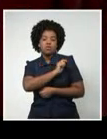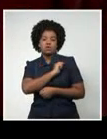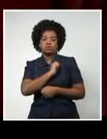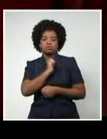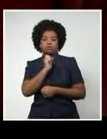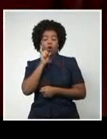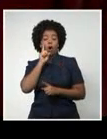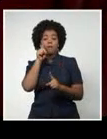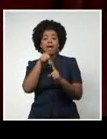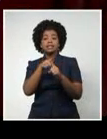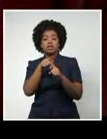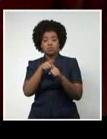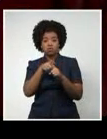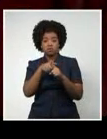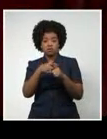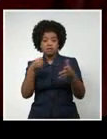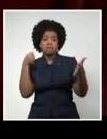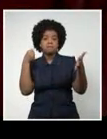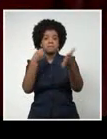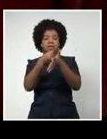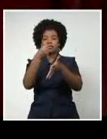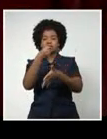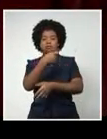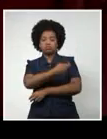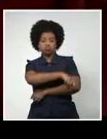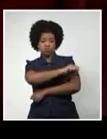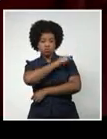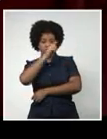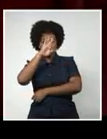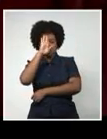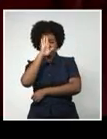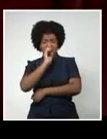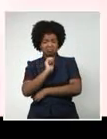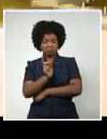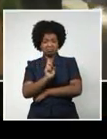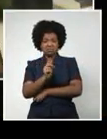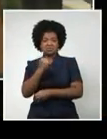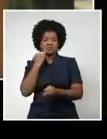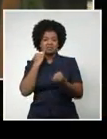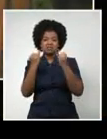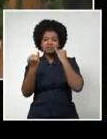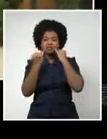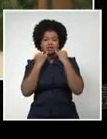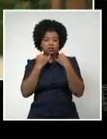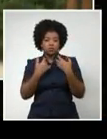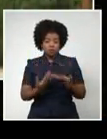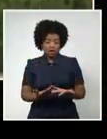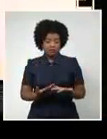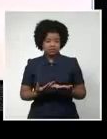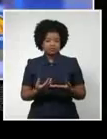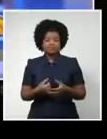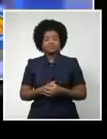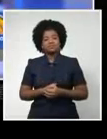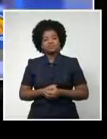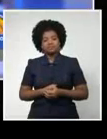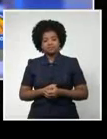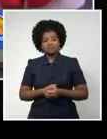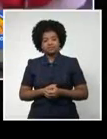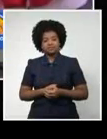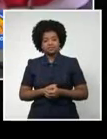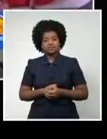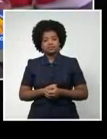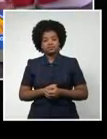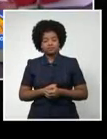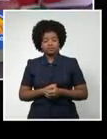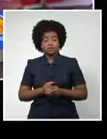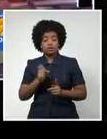era impactar realmente en la población cubana impermeable a este tipo de noticias, pero sí está